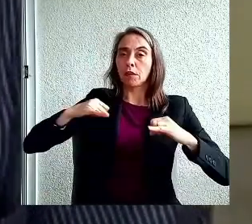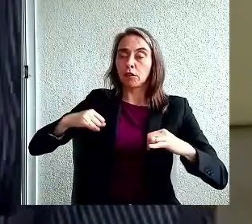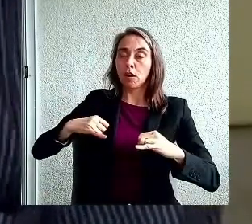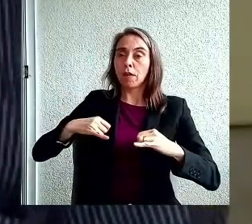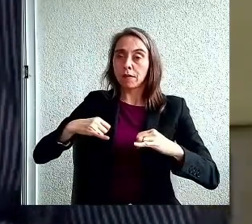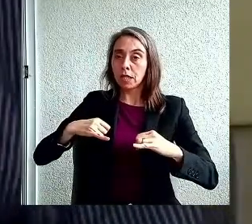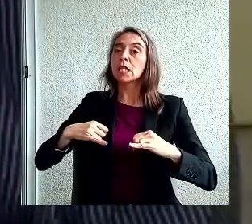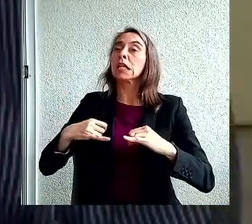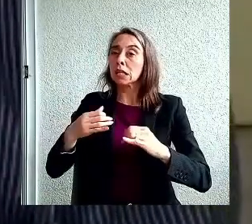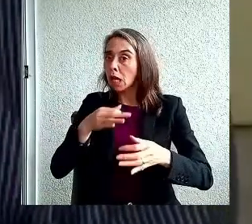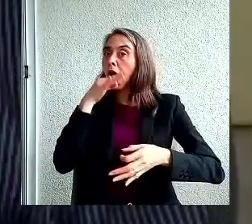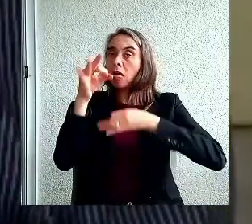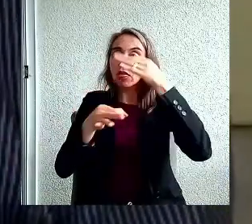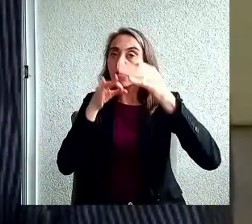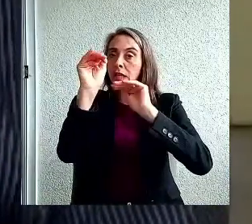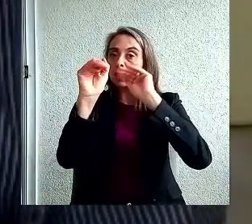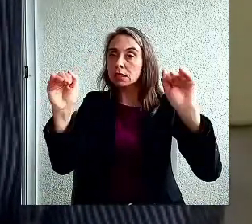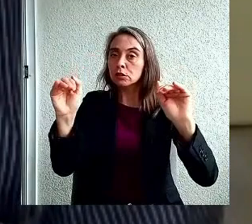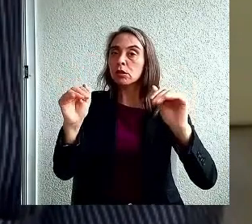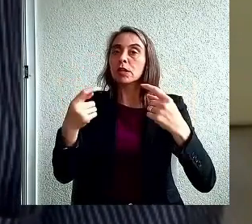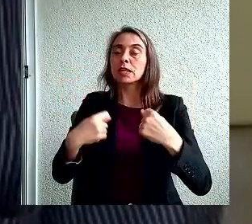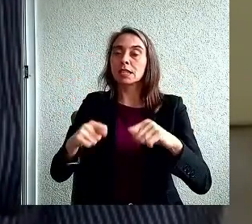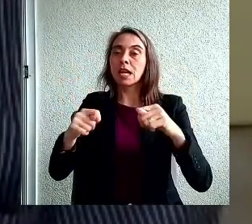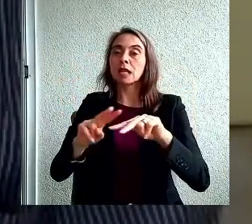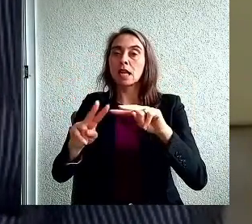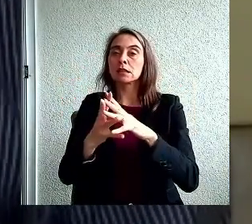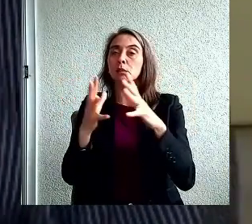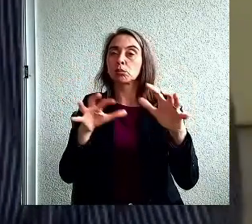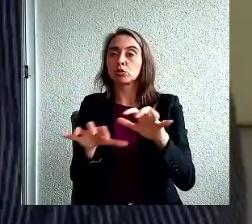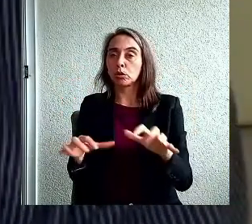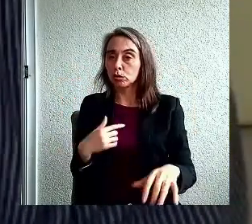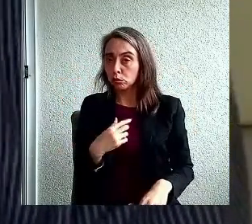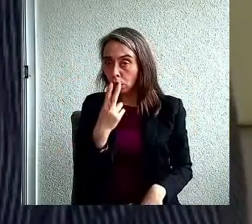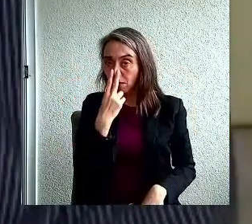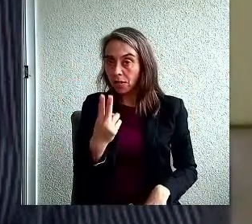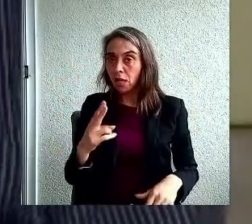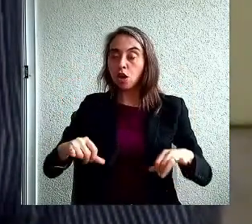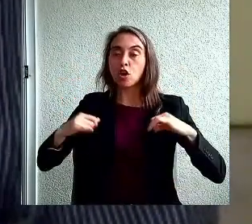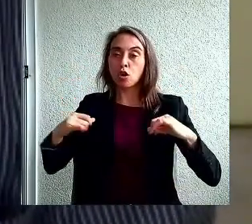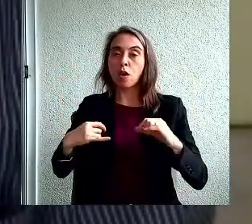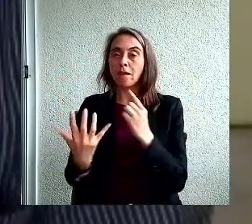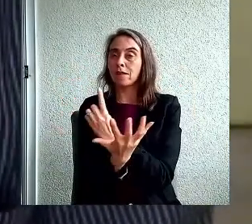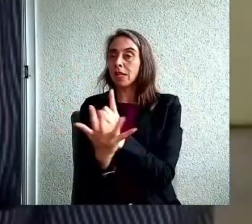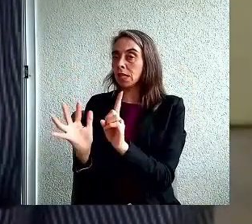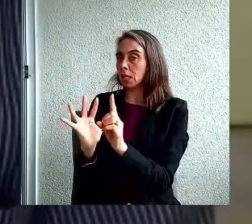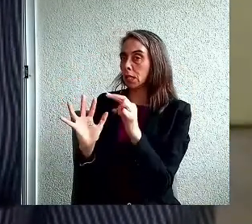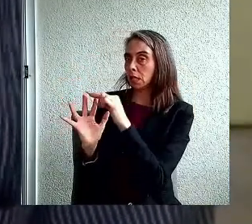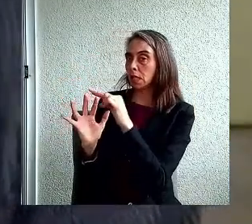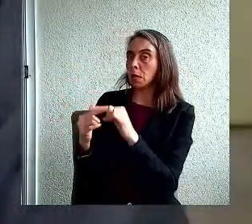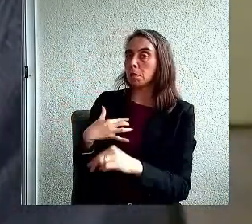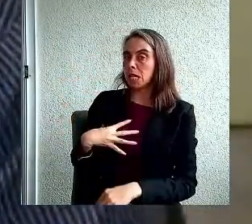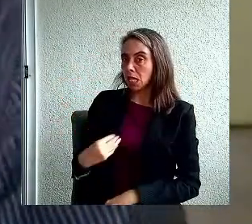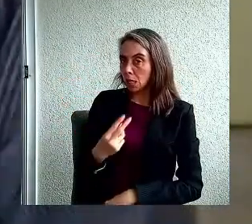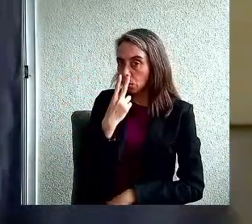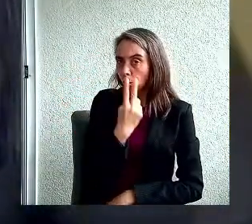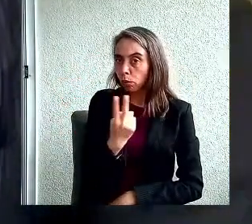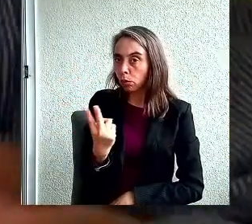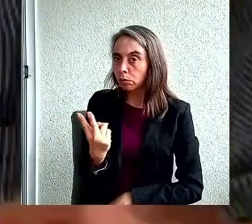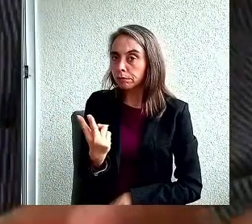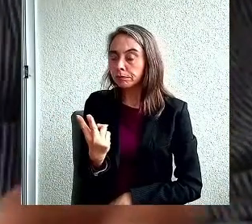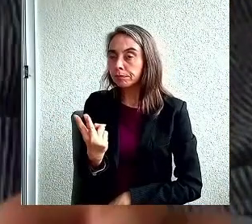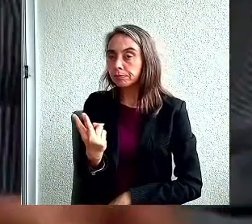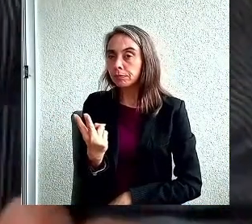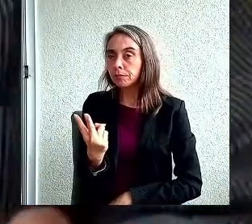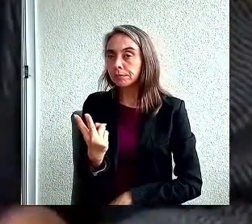rodea, hasta desde mis hijos. De ahí, digamos, en general, se están moviendo a alimentarse de